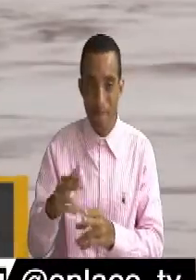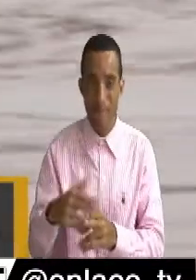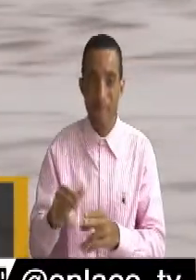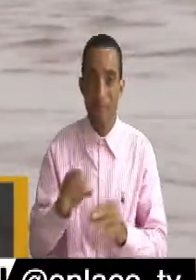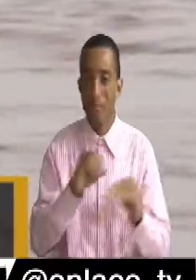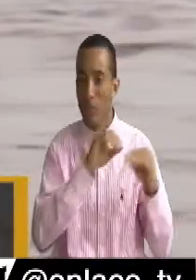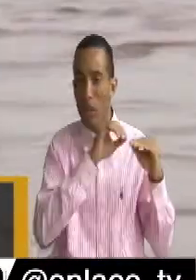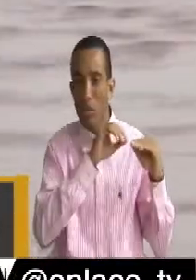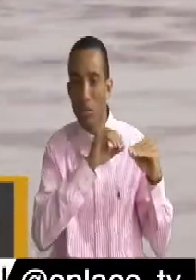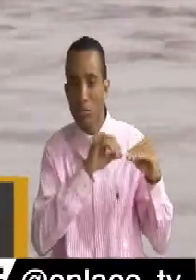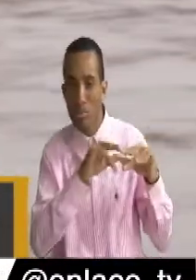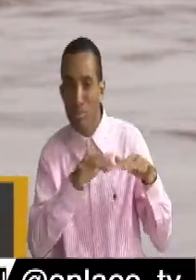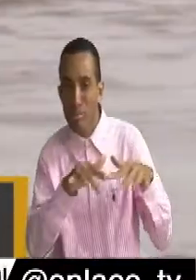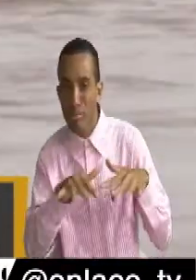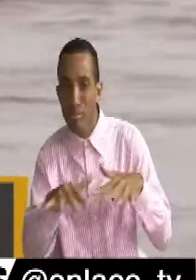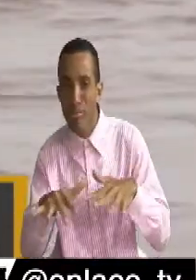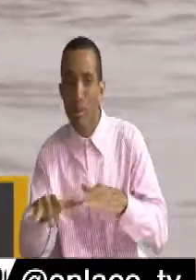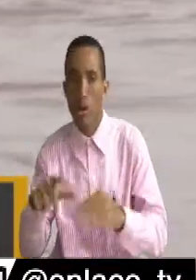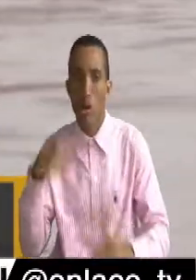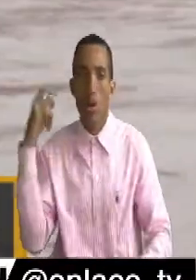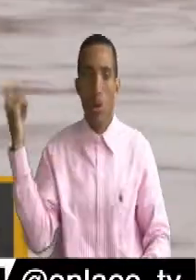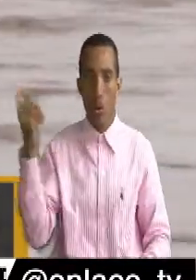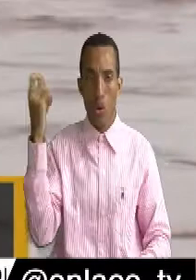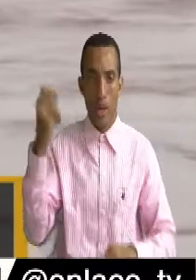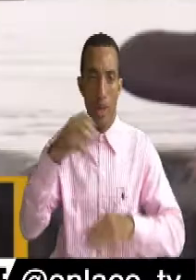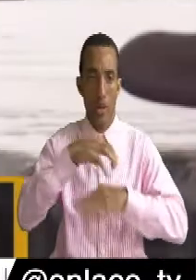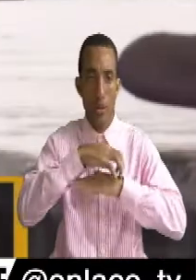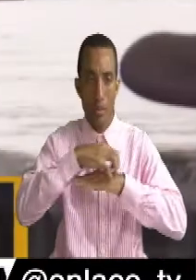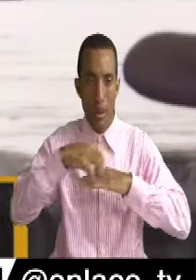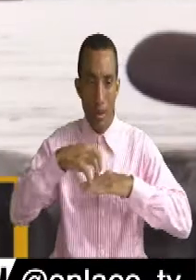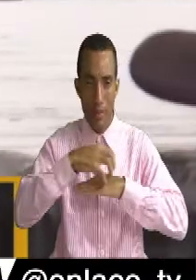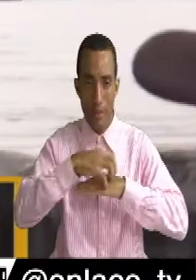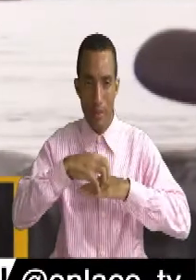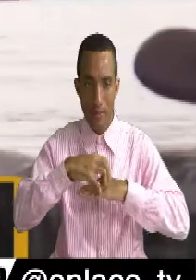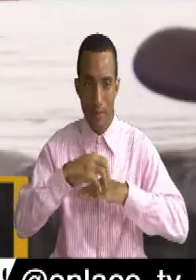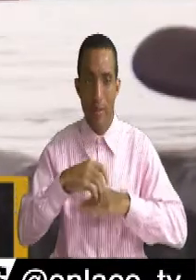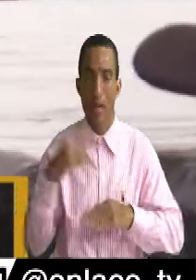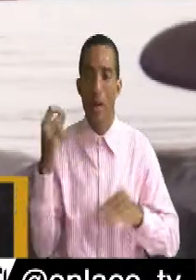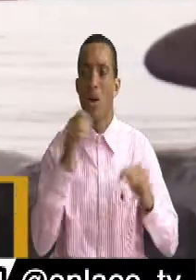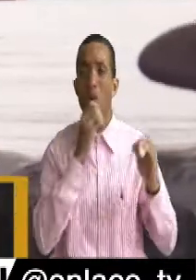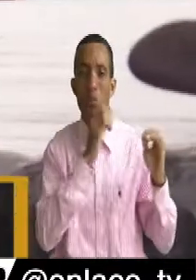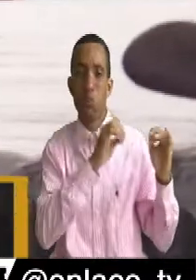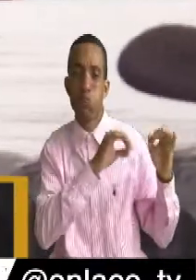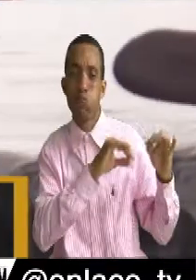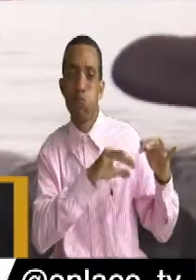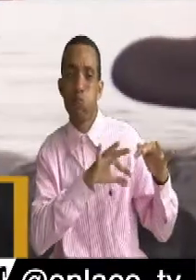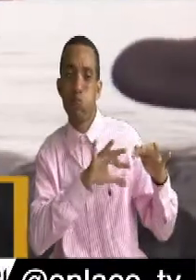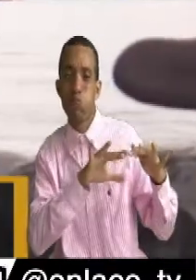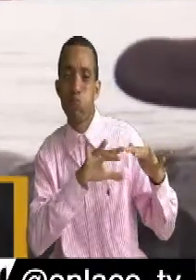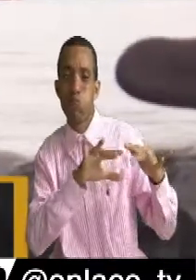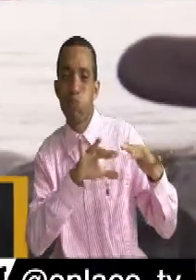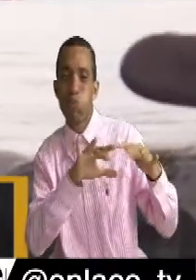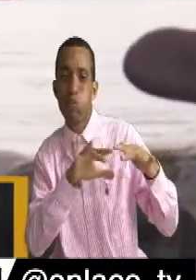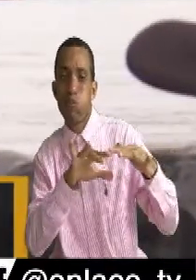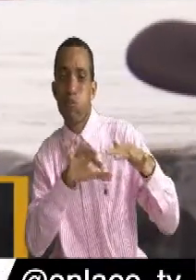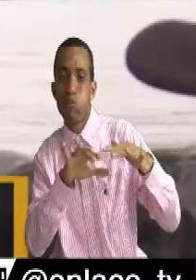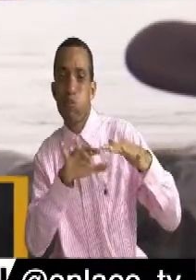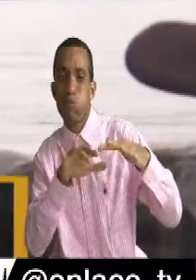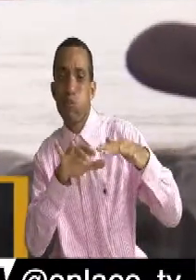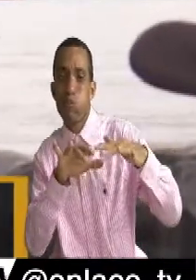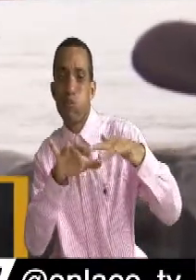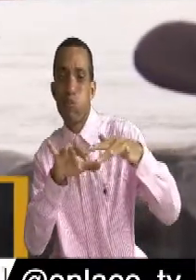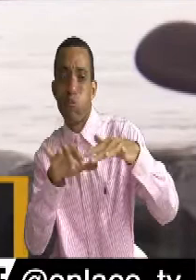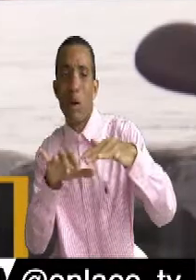de Onda Tolima, lo que podría empeorar el panorama. Ahorita mismo estamos esperando una creciente que viene de Onda